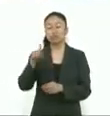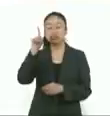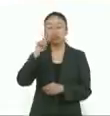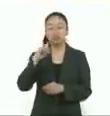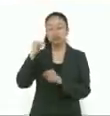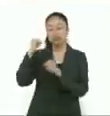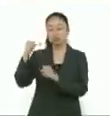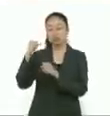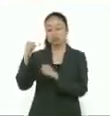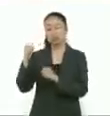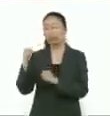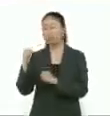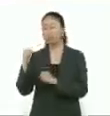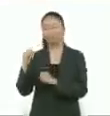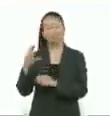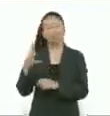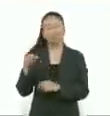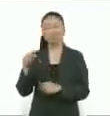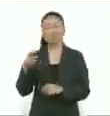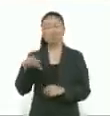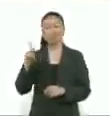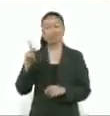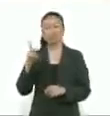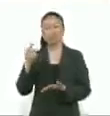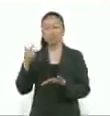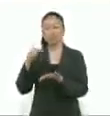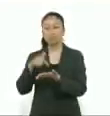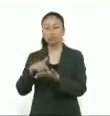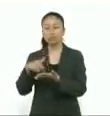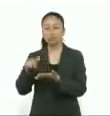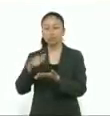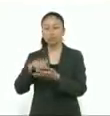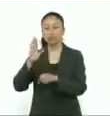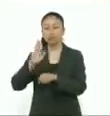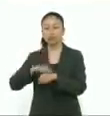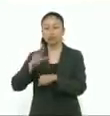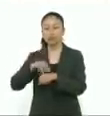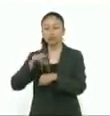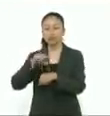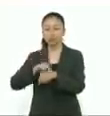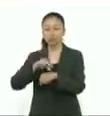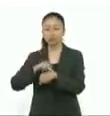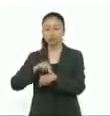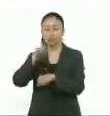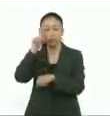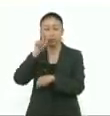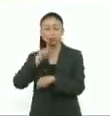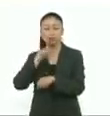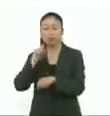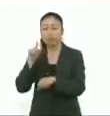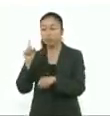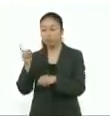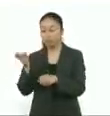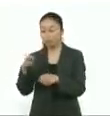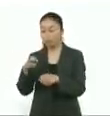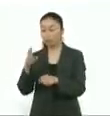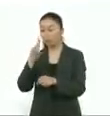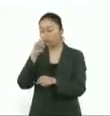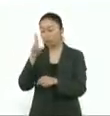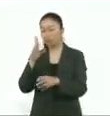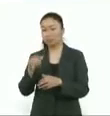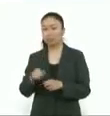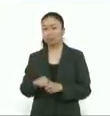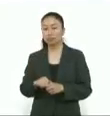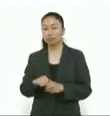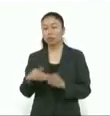los espacios para tener en México a más médicos y médicas. Se quieren erigir